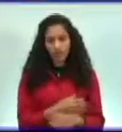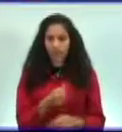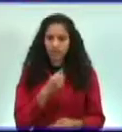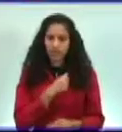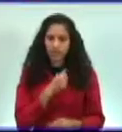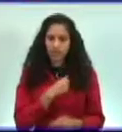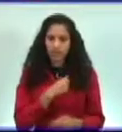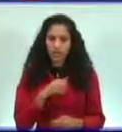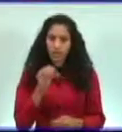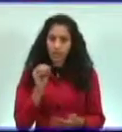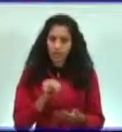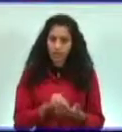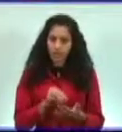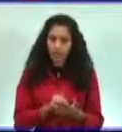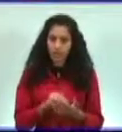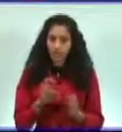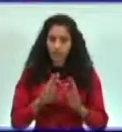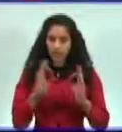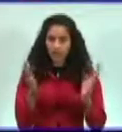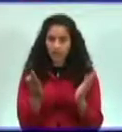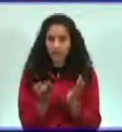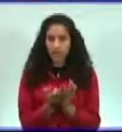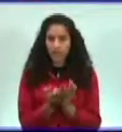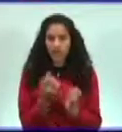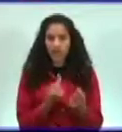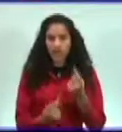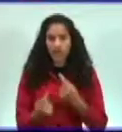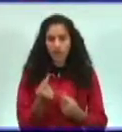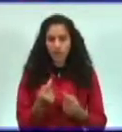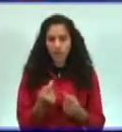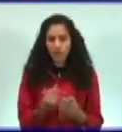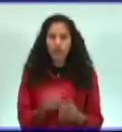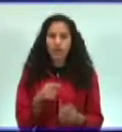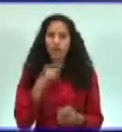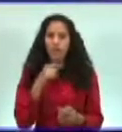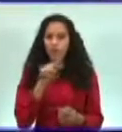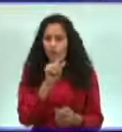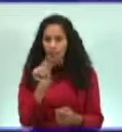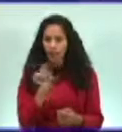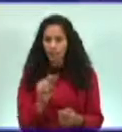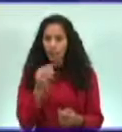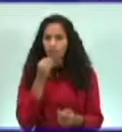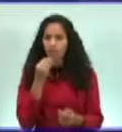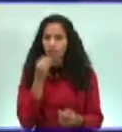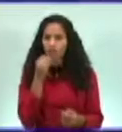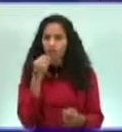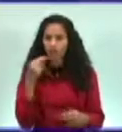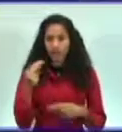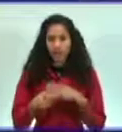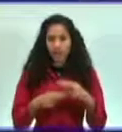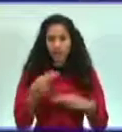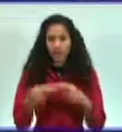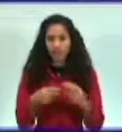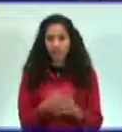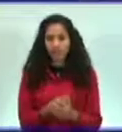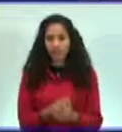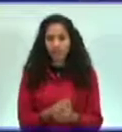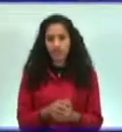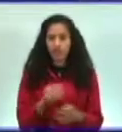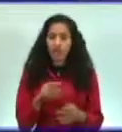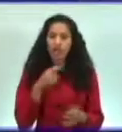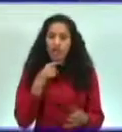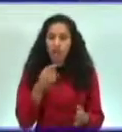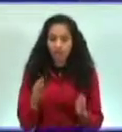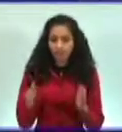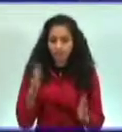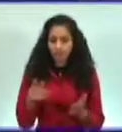quiero orientar a la familia algunas actividades que pueden estar realizando